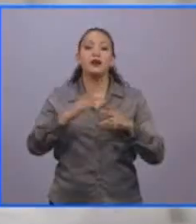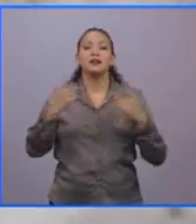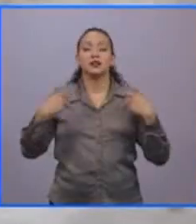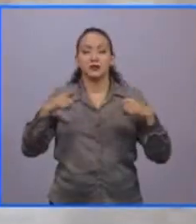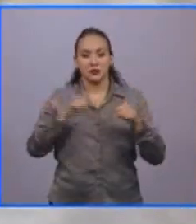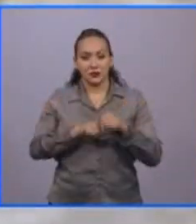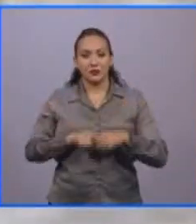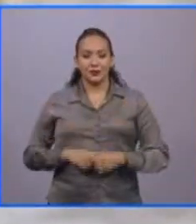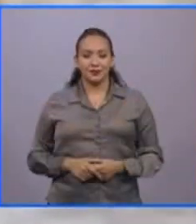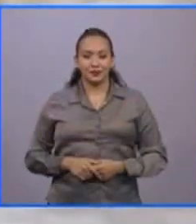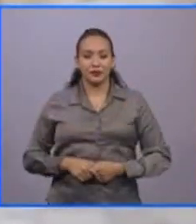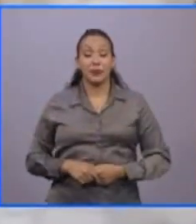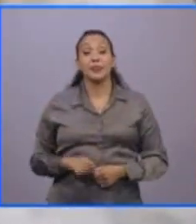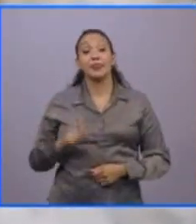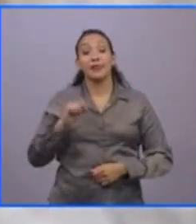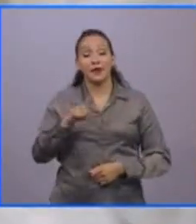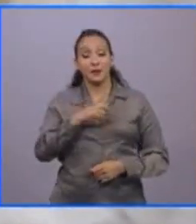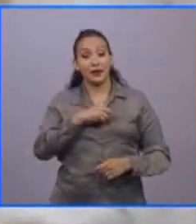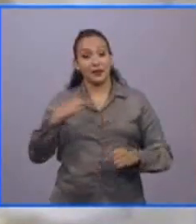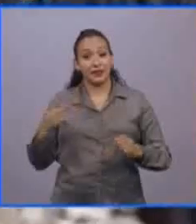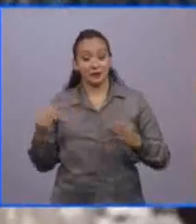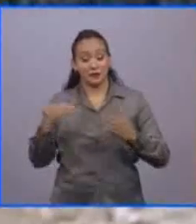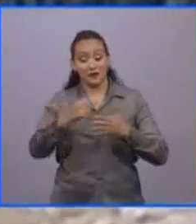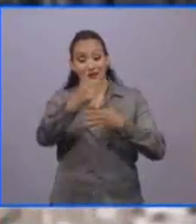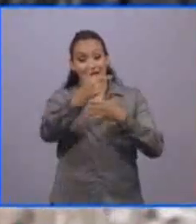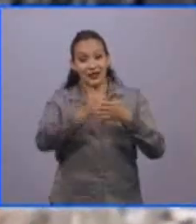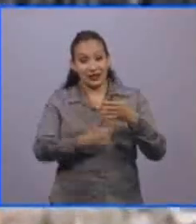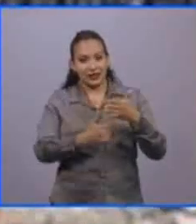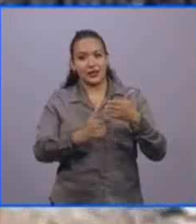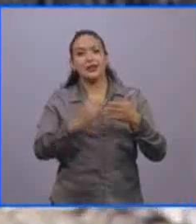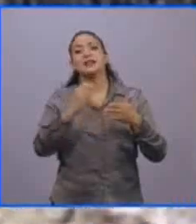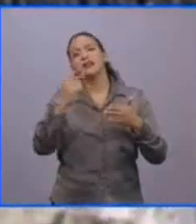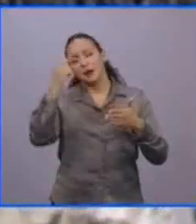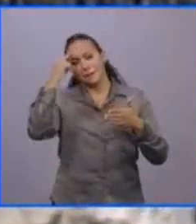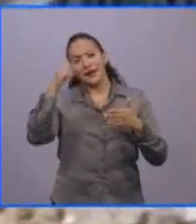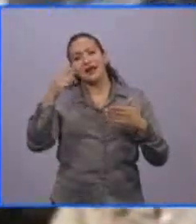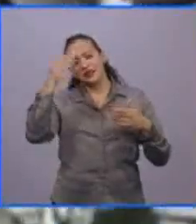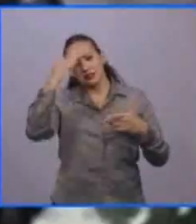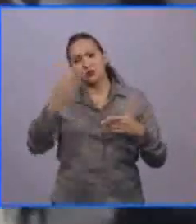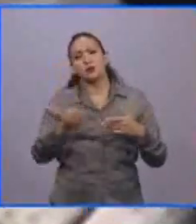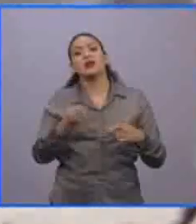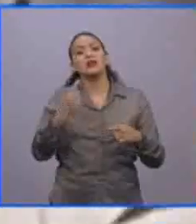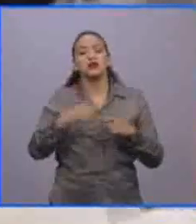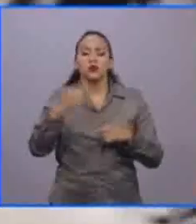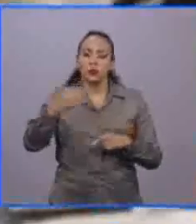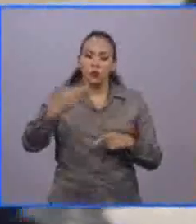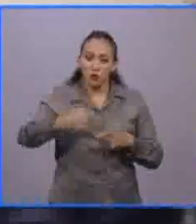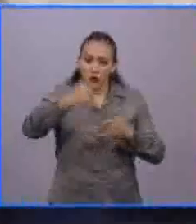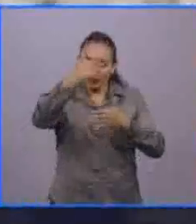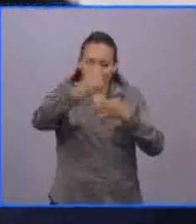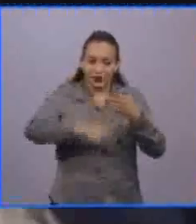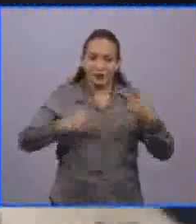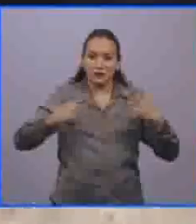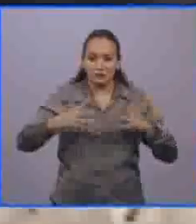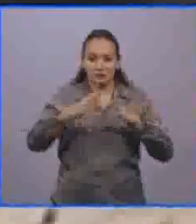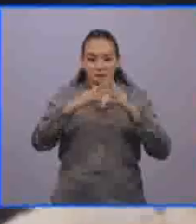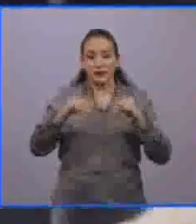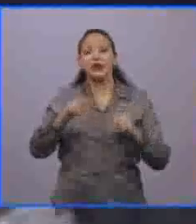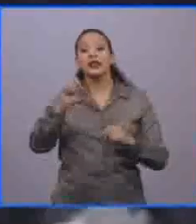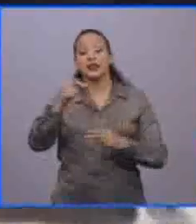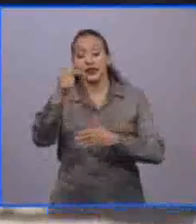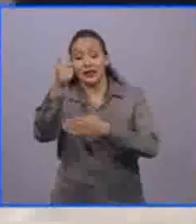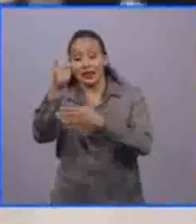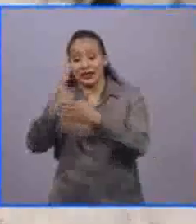Personales. Adicionalmente, deberá actualizar el Registro Nacional de Personas Desaparecidas y No Localizadas, así como los